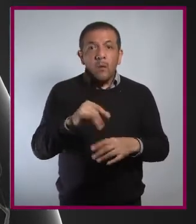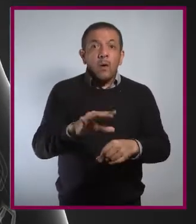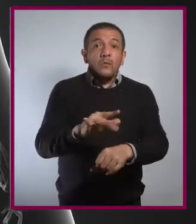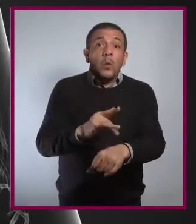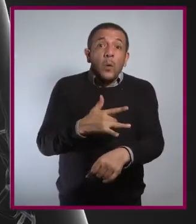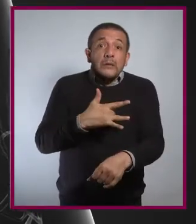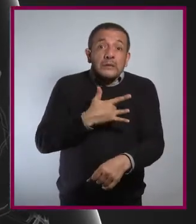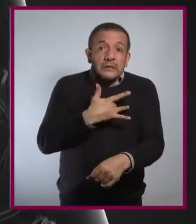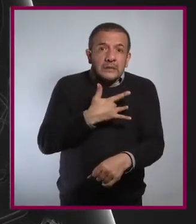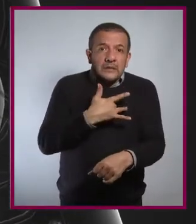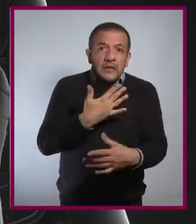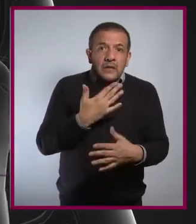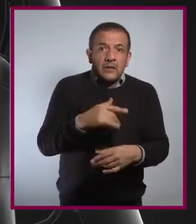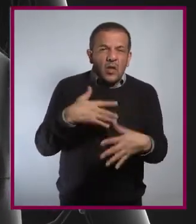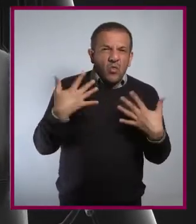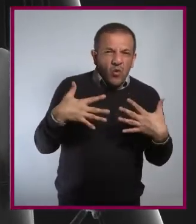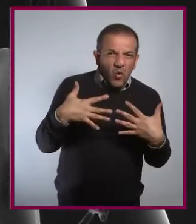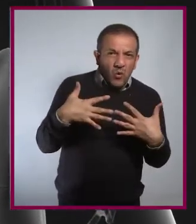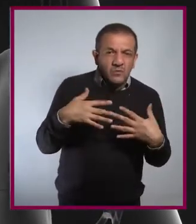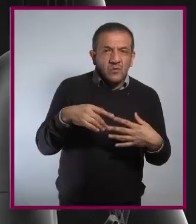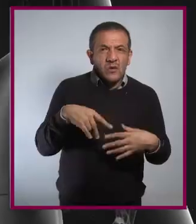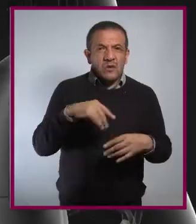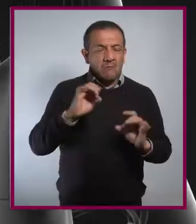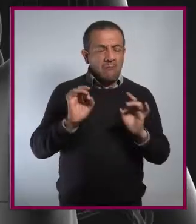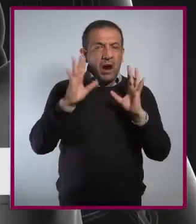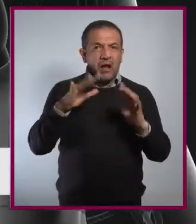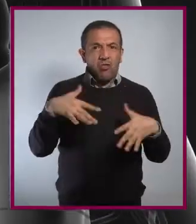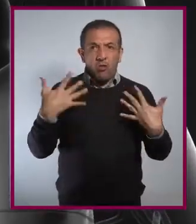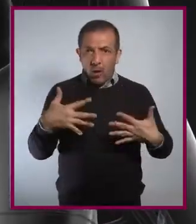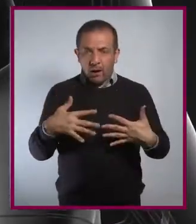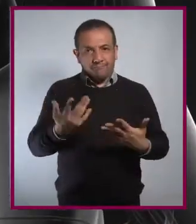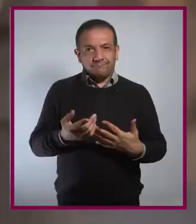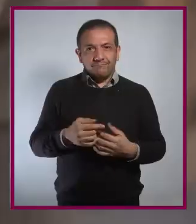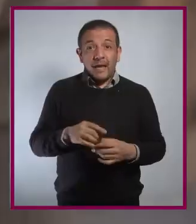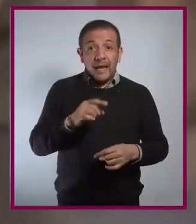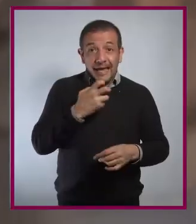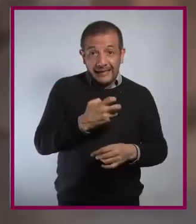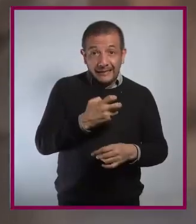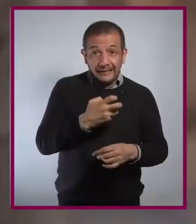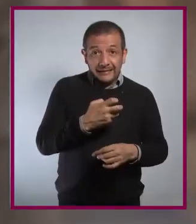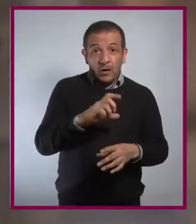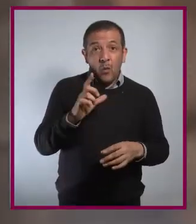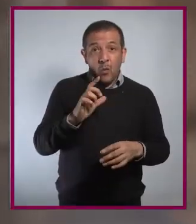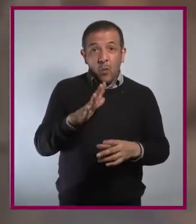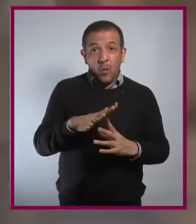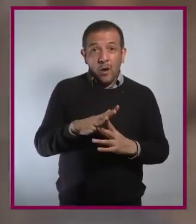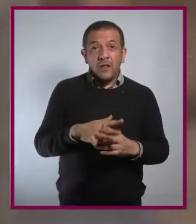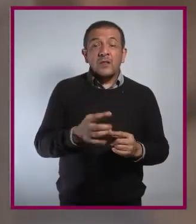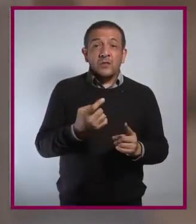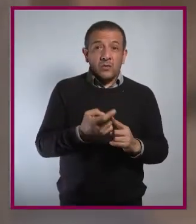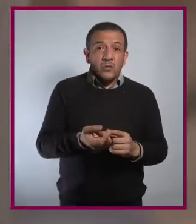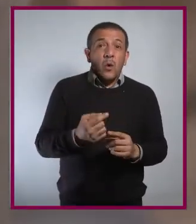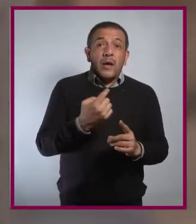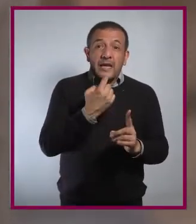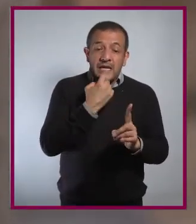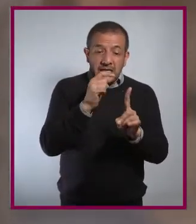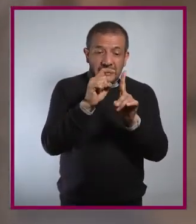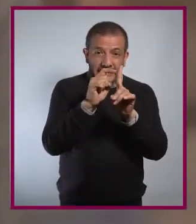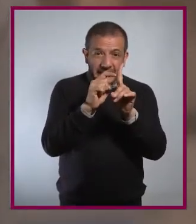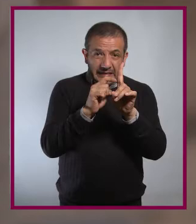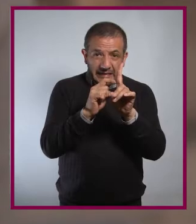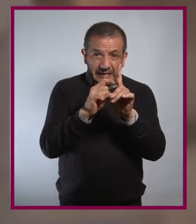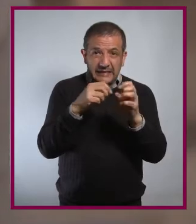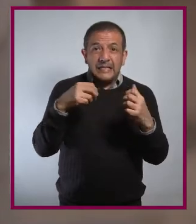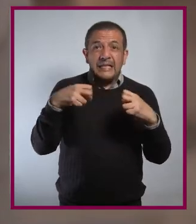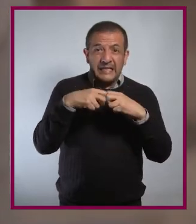un estímulo que no es doloroso duele. Este tipo de dolor es común en las hernias de disco lumbares porque